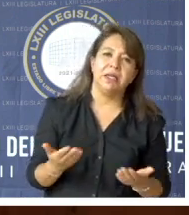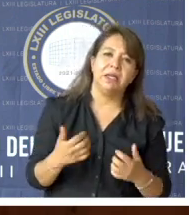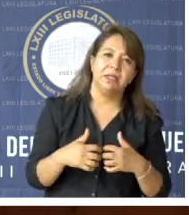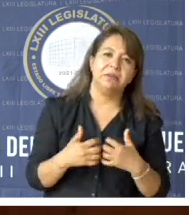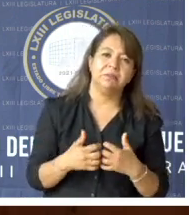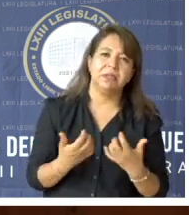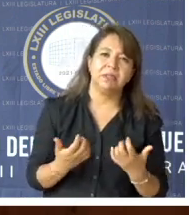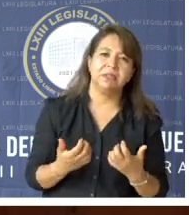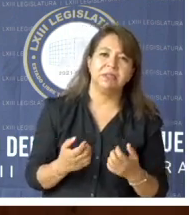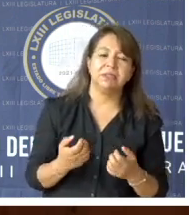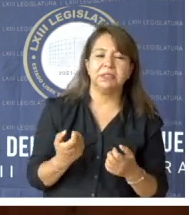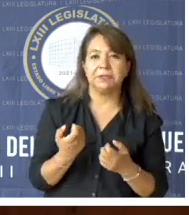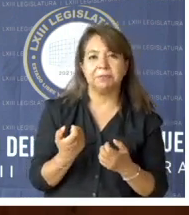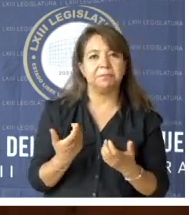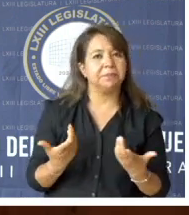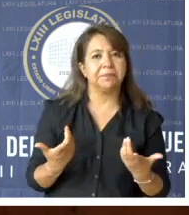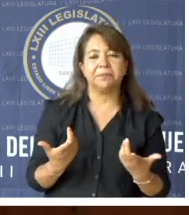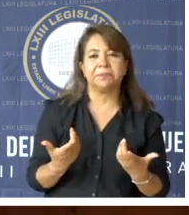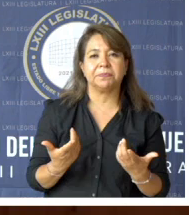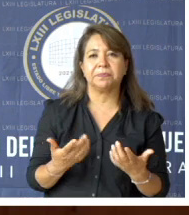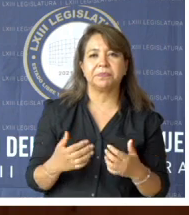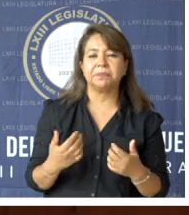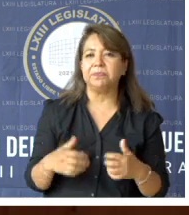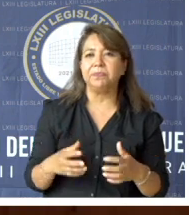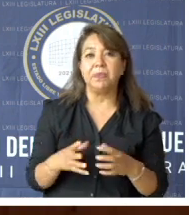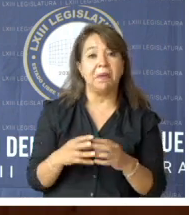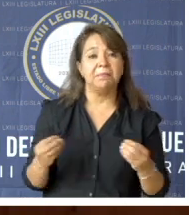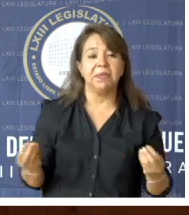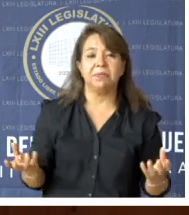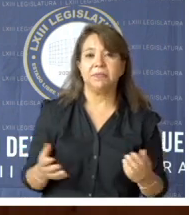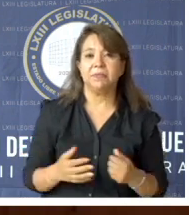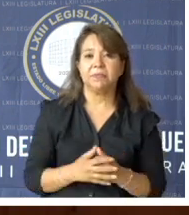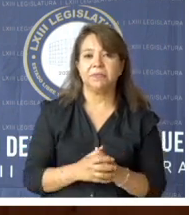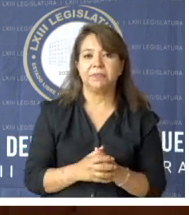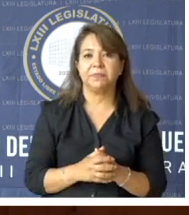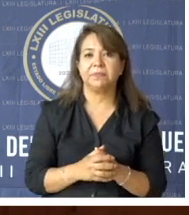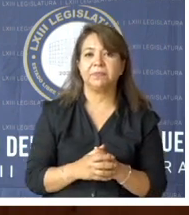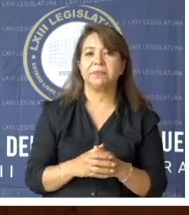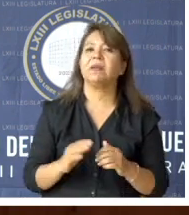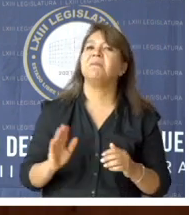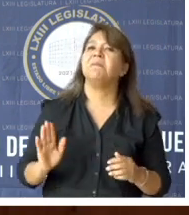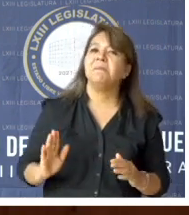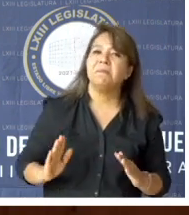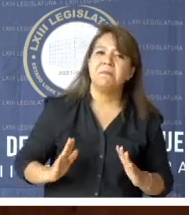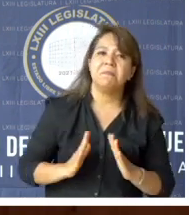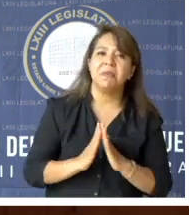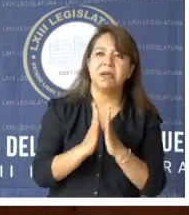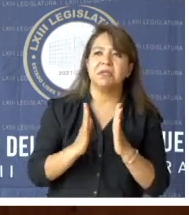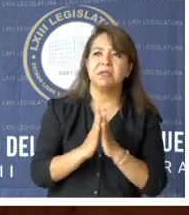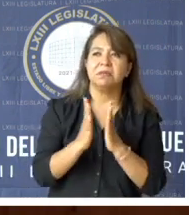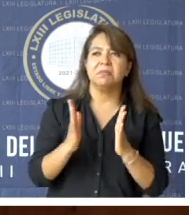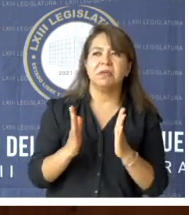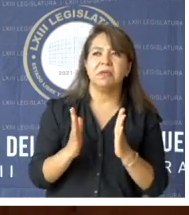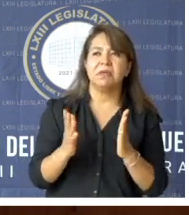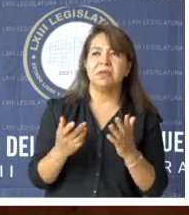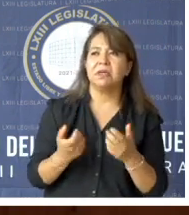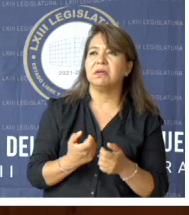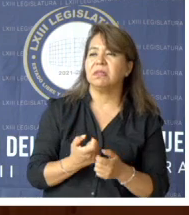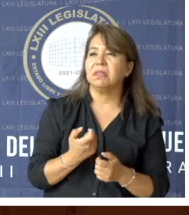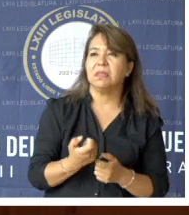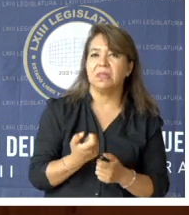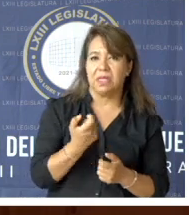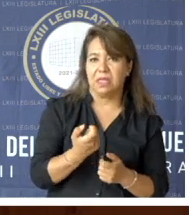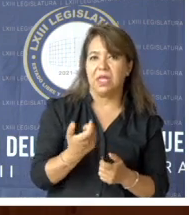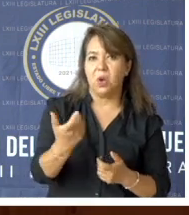con ellos, con los socios. El derecho a participar de las ganancias que obtiene una empresa o